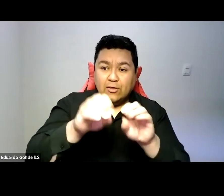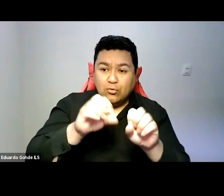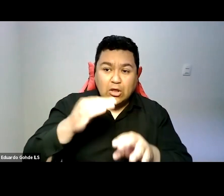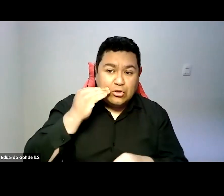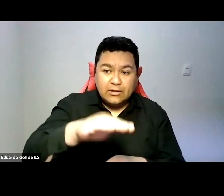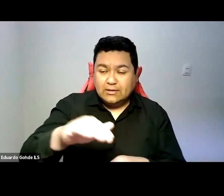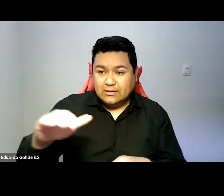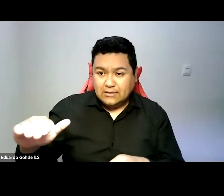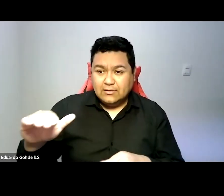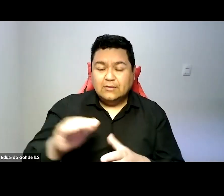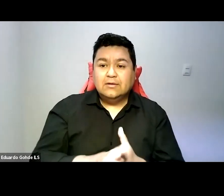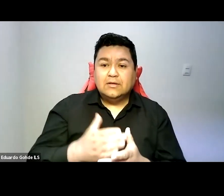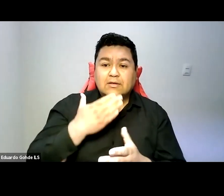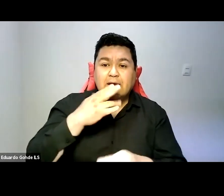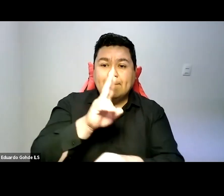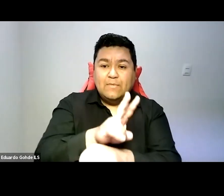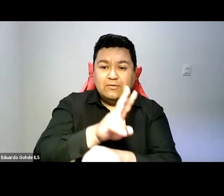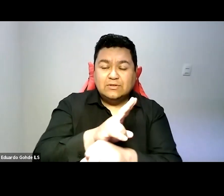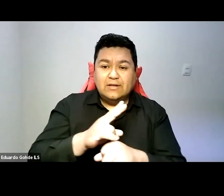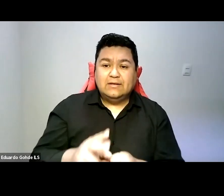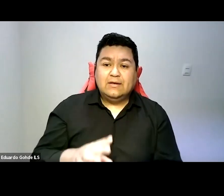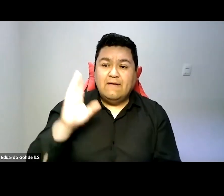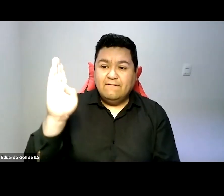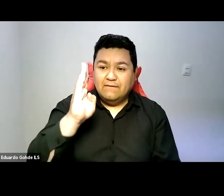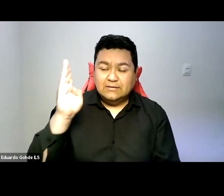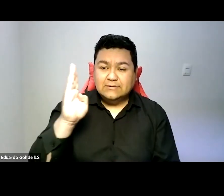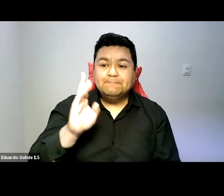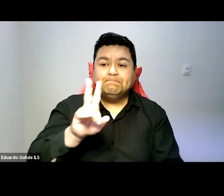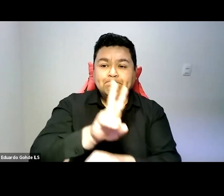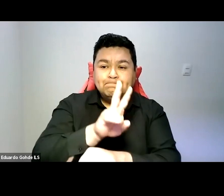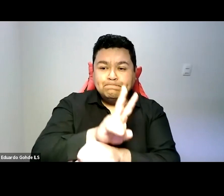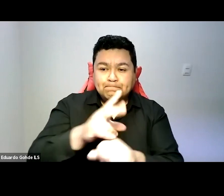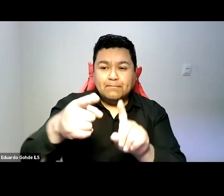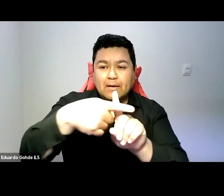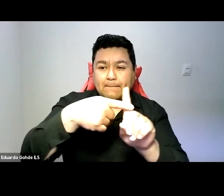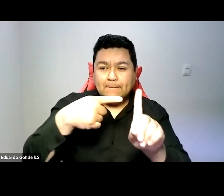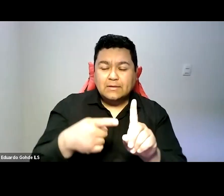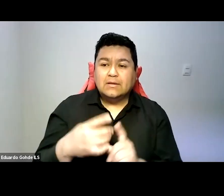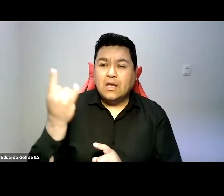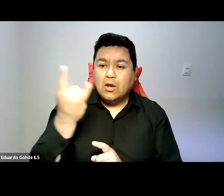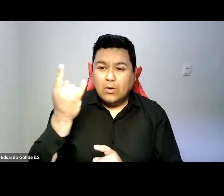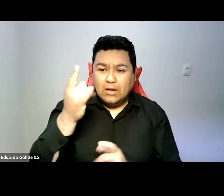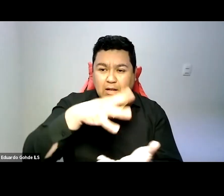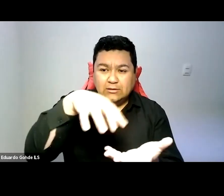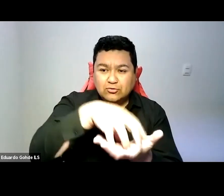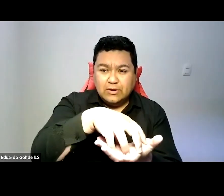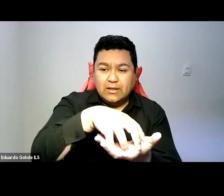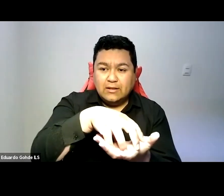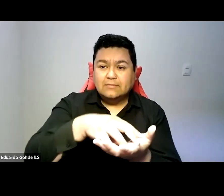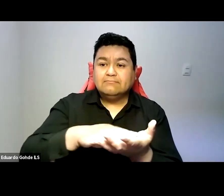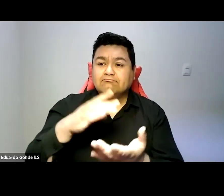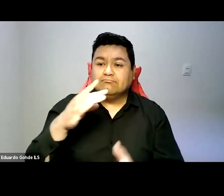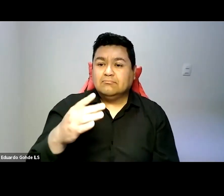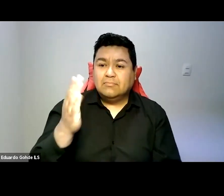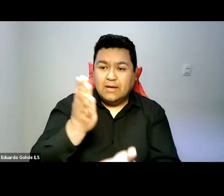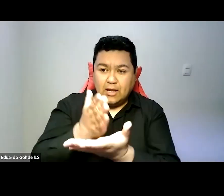de educadores de profesores de educación básica y también de educación media, de escuelas urbanas, de escuelas rurales, y